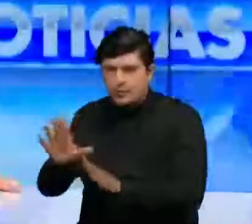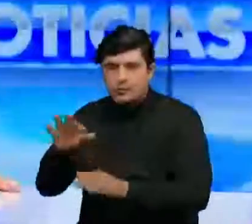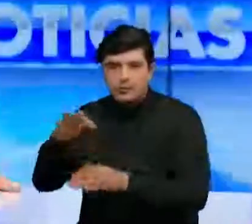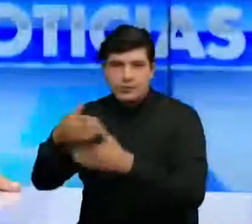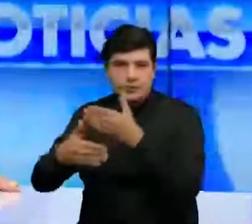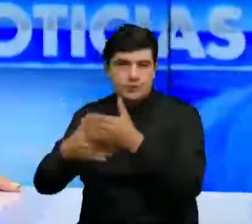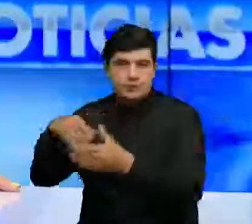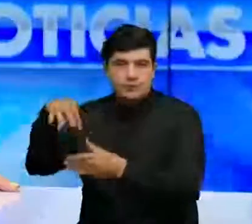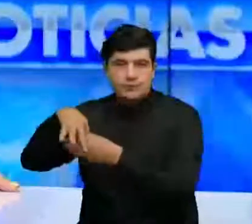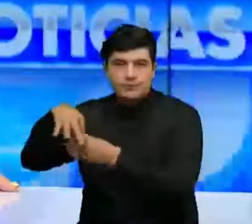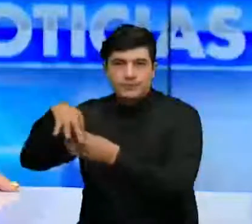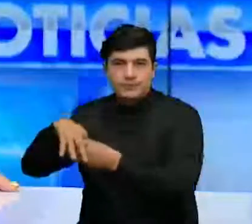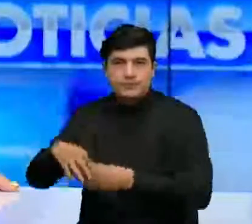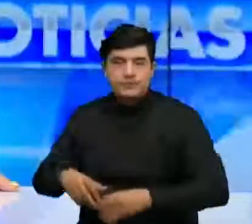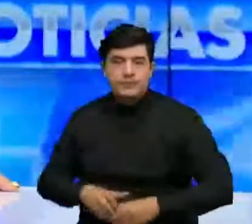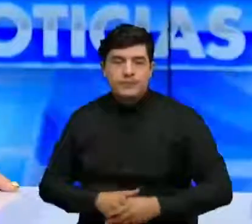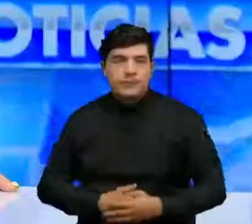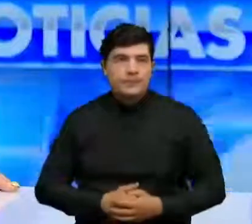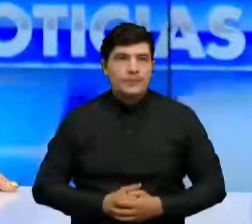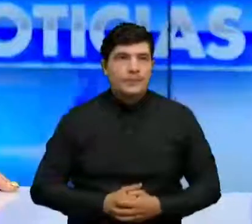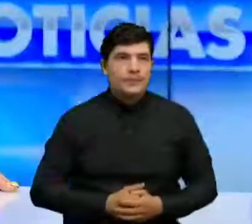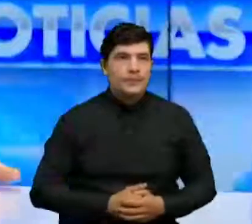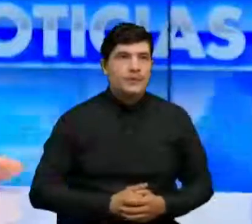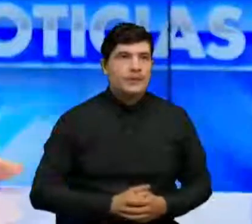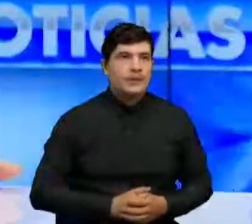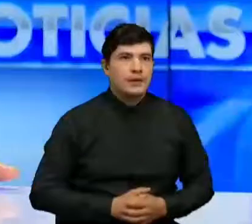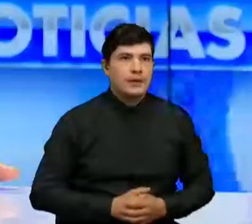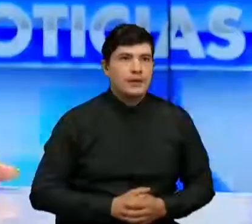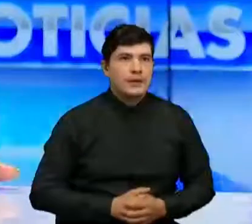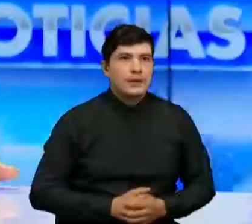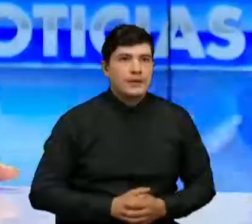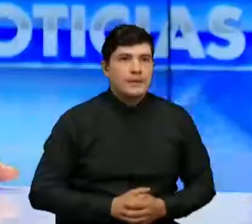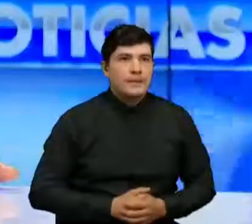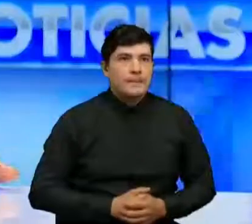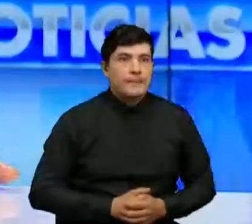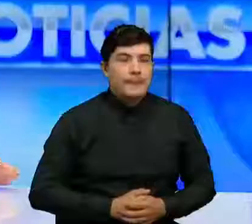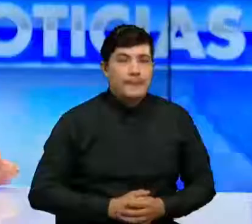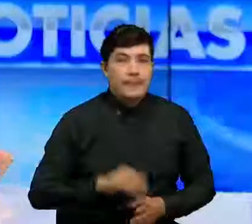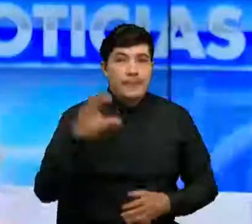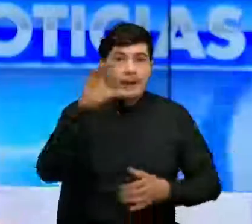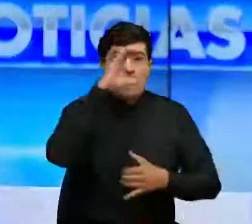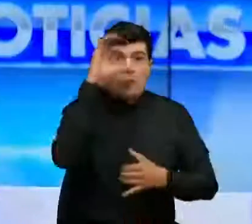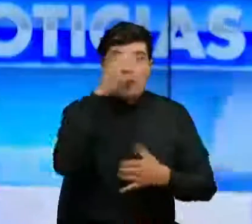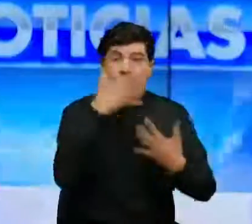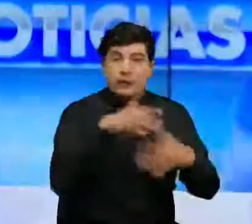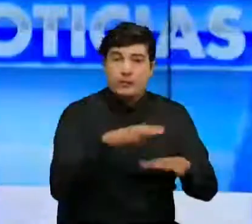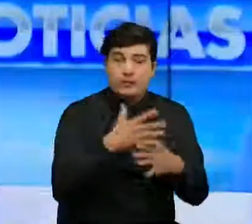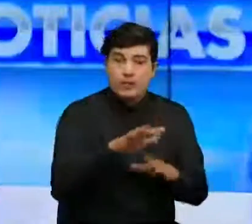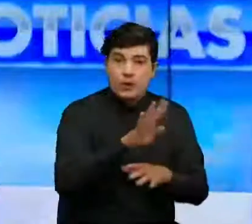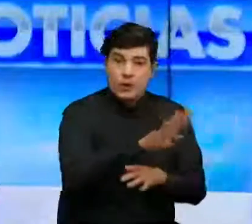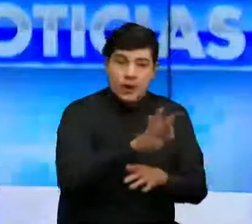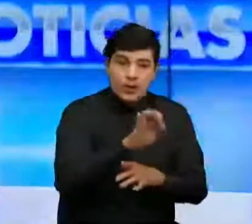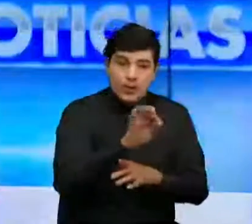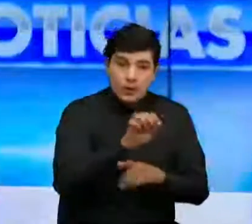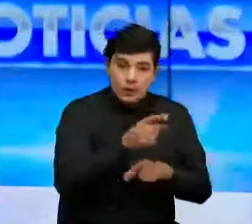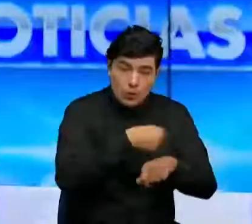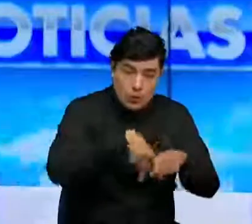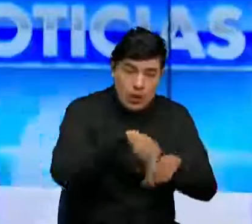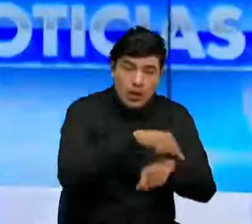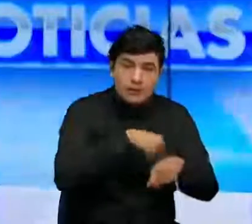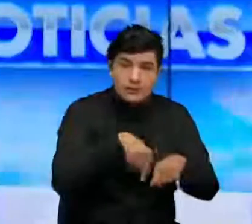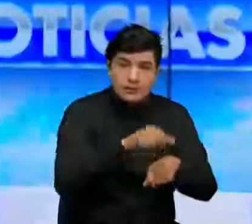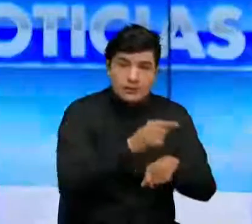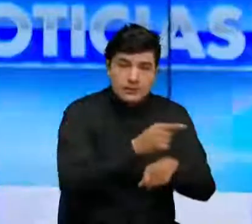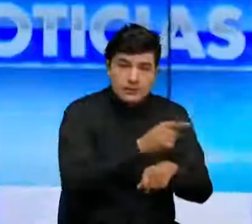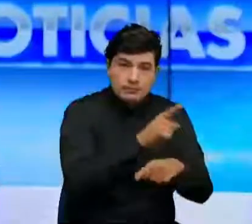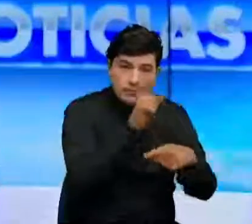Por otra parte, se aprobó el proyecto que reduce 6 horas la jornada laboral para los colombianos. Pasarán de trabajar 48 horas a